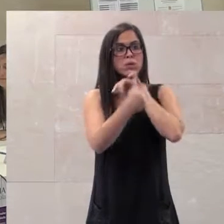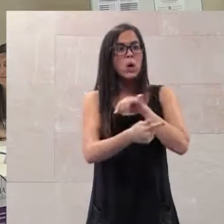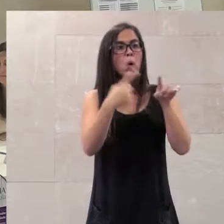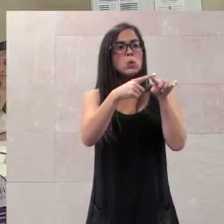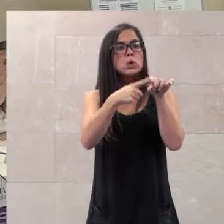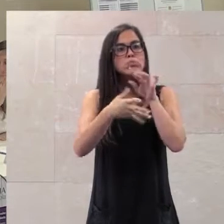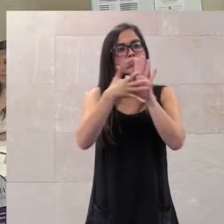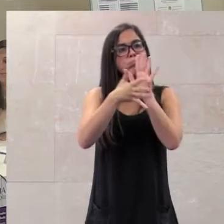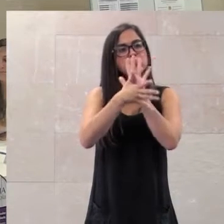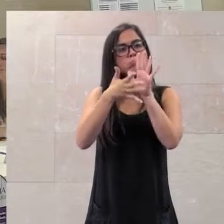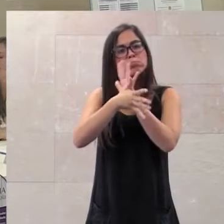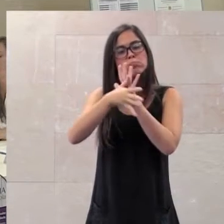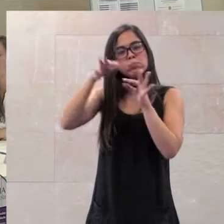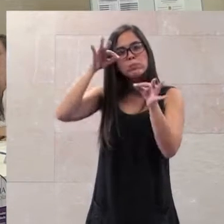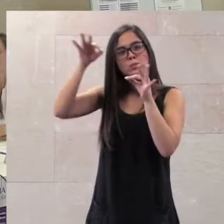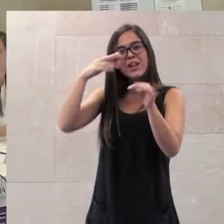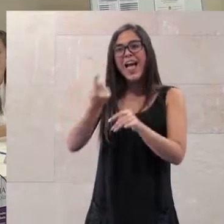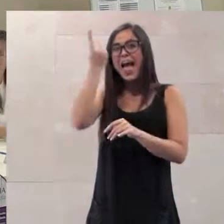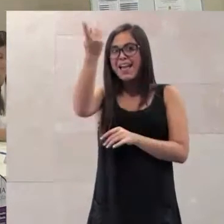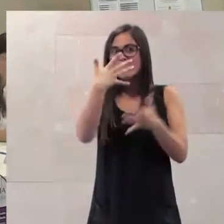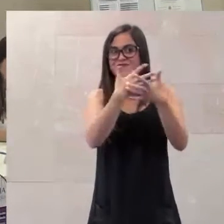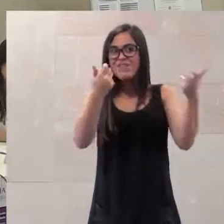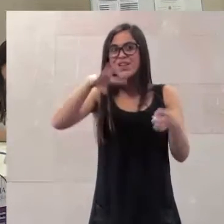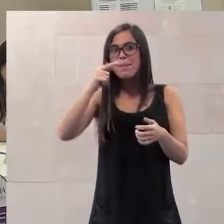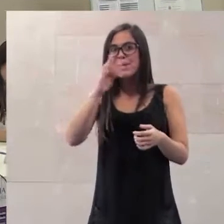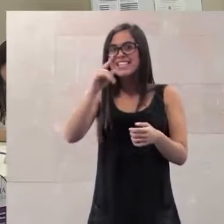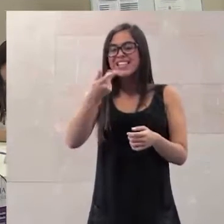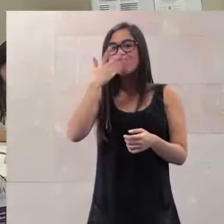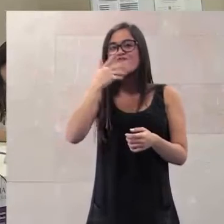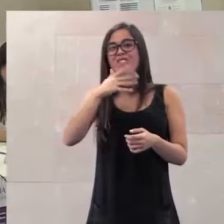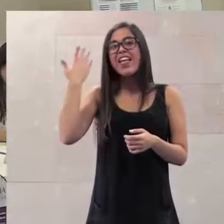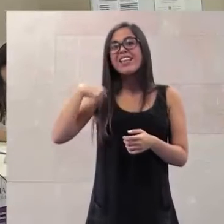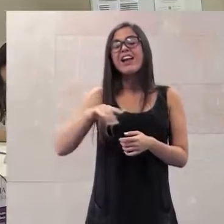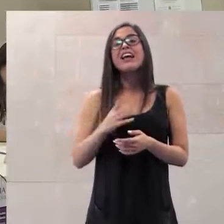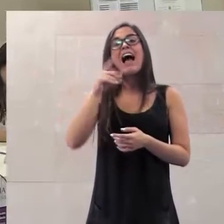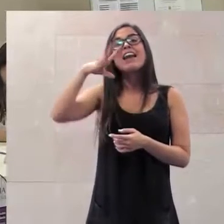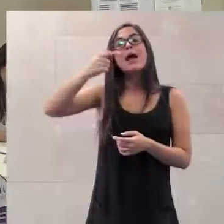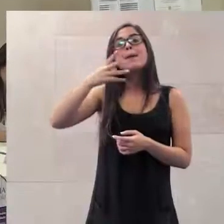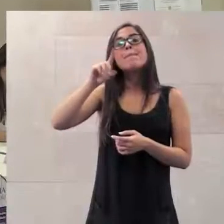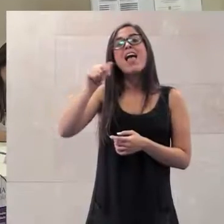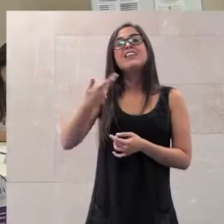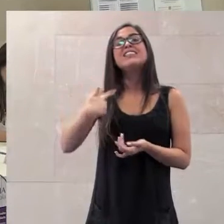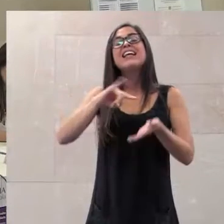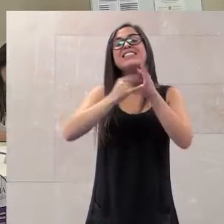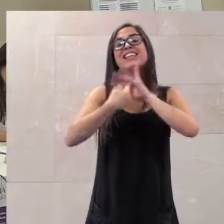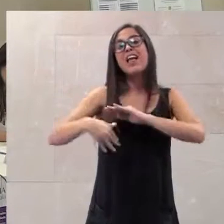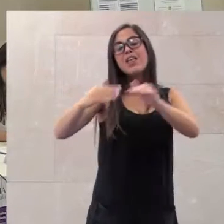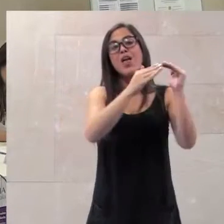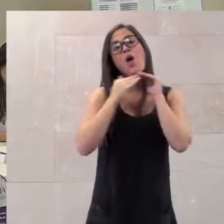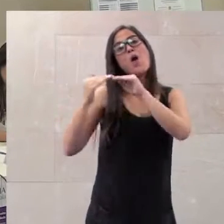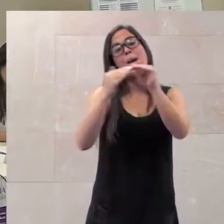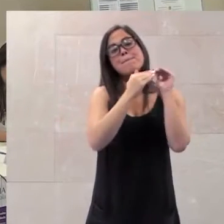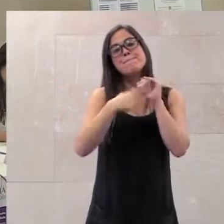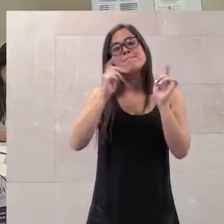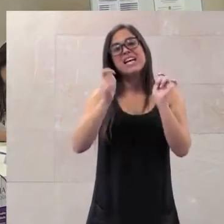hacemos en Basauri. Traía una frase que Merche ya la conocía y que es de Anabel, es la técnica de igualdad de Basauri, pero que también es amiga y